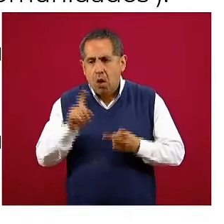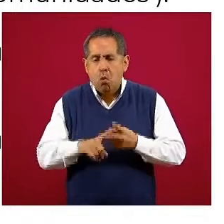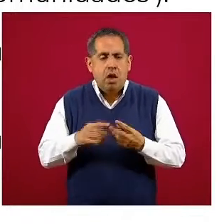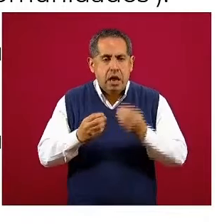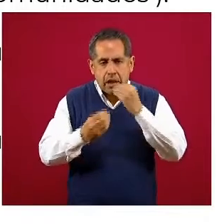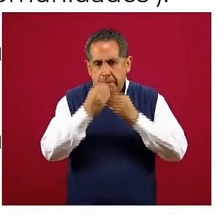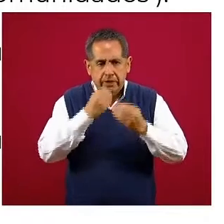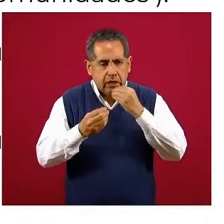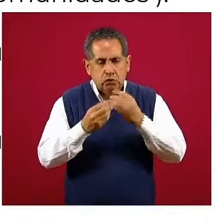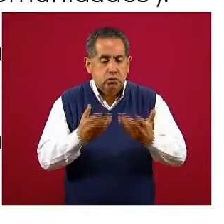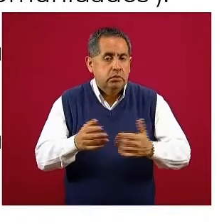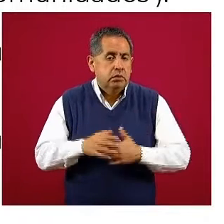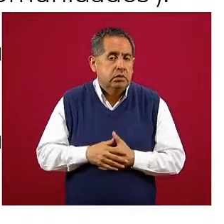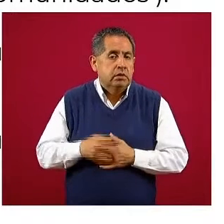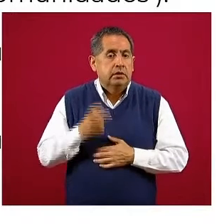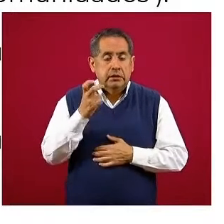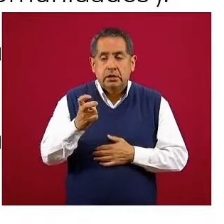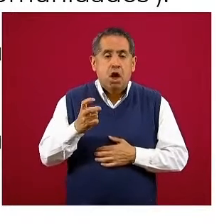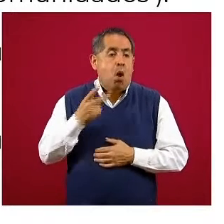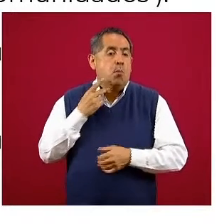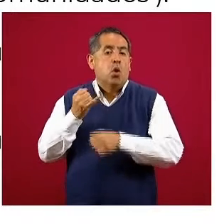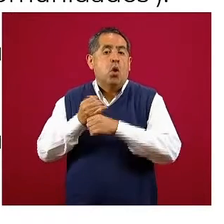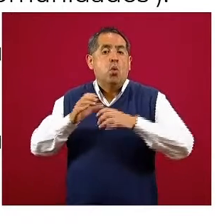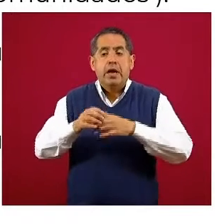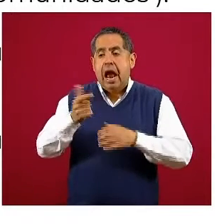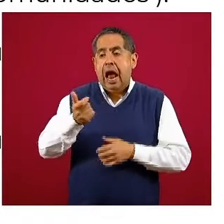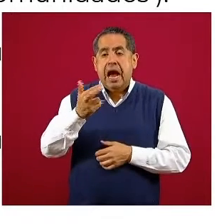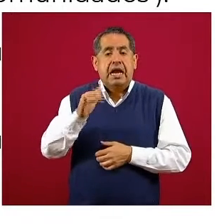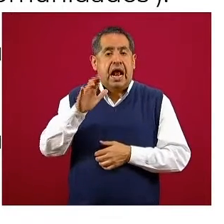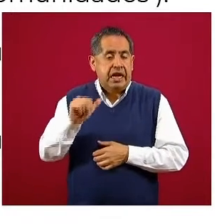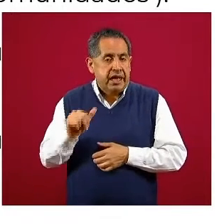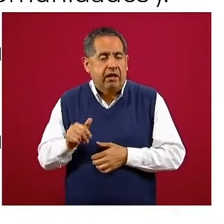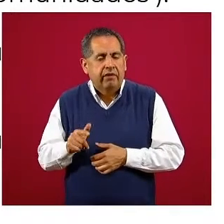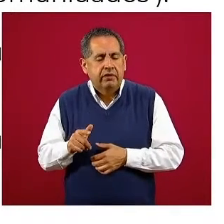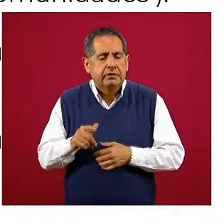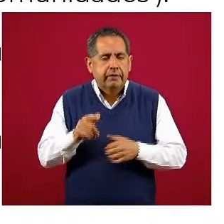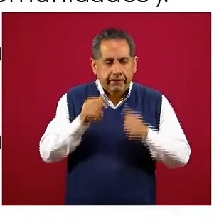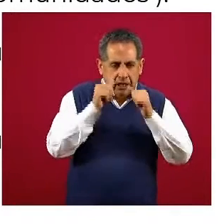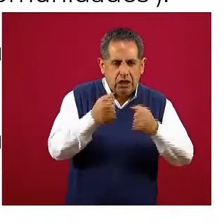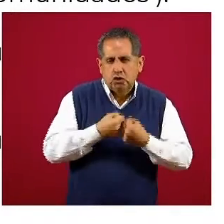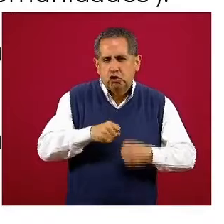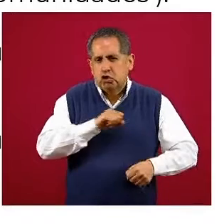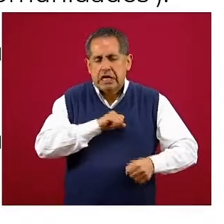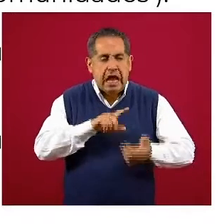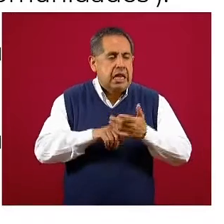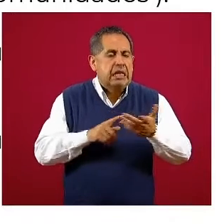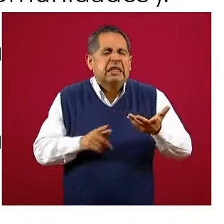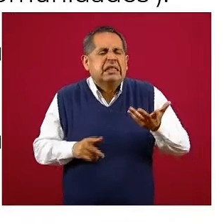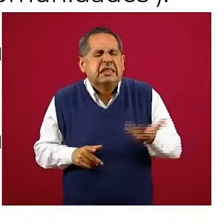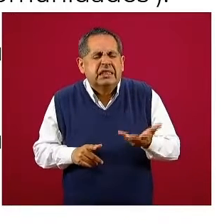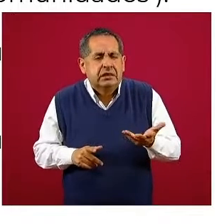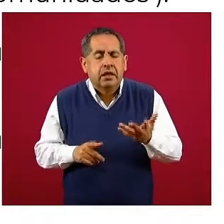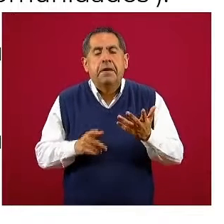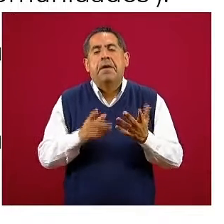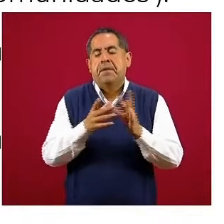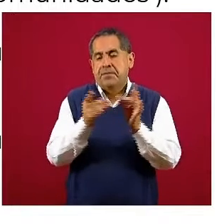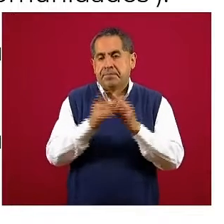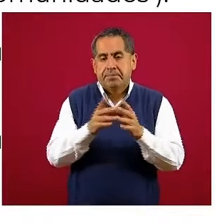Estamos apoyando la continuidad del proceso de cultivo del café y estamos